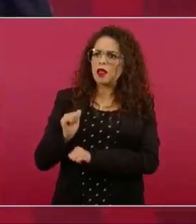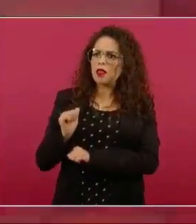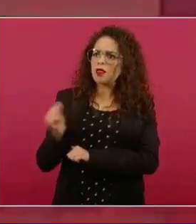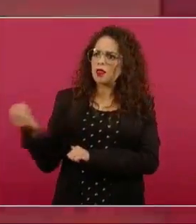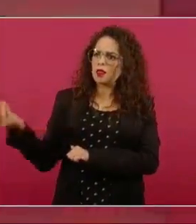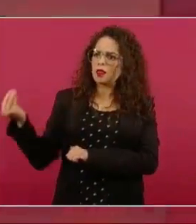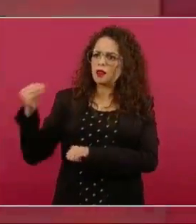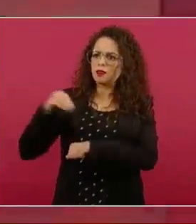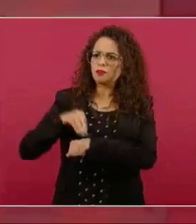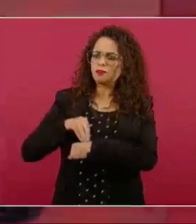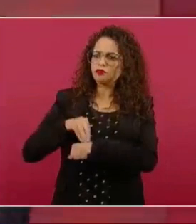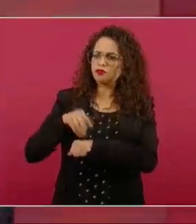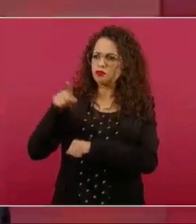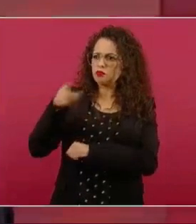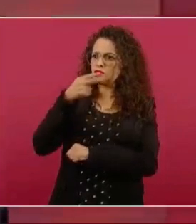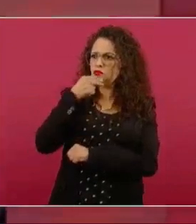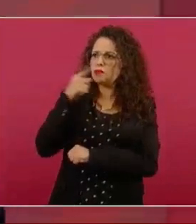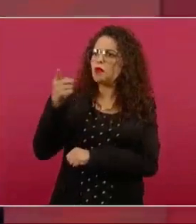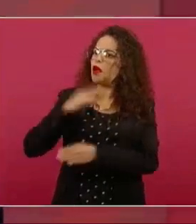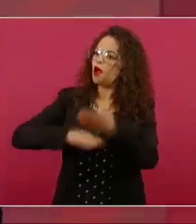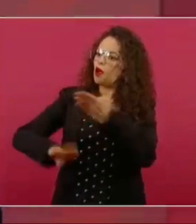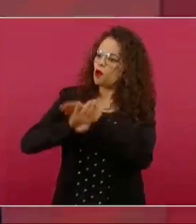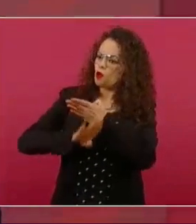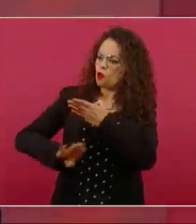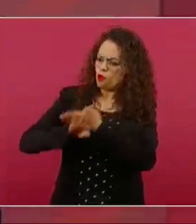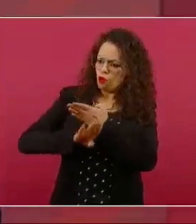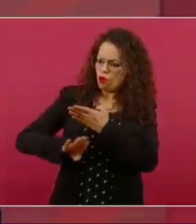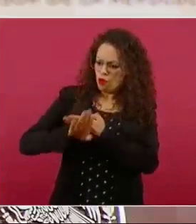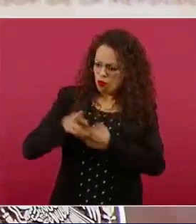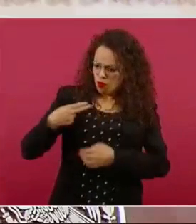en contra de nosotros,